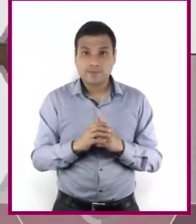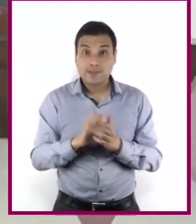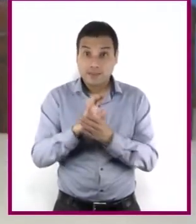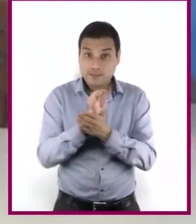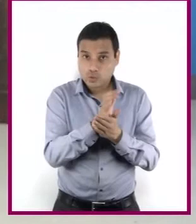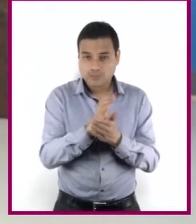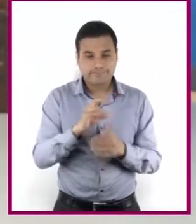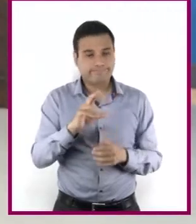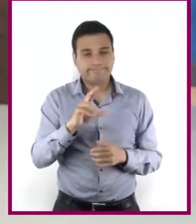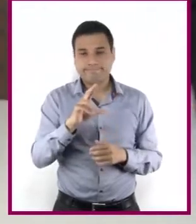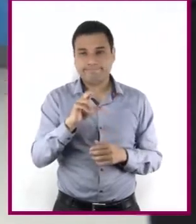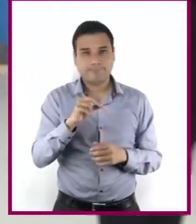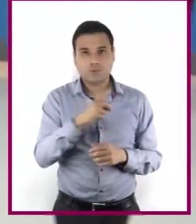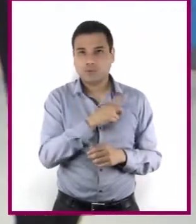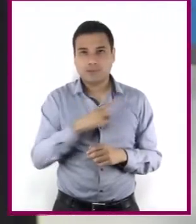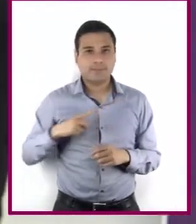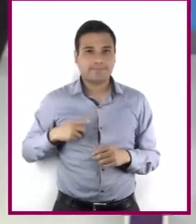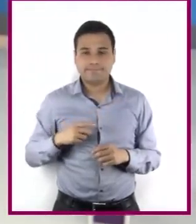personas.